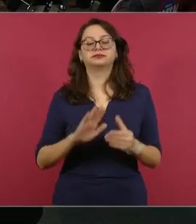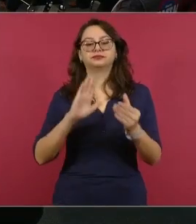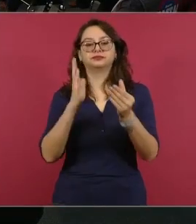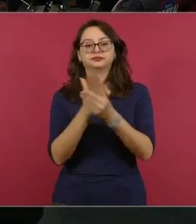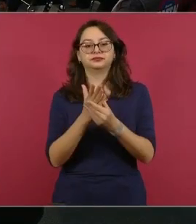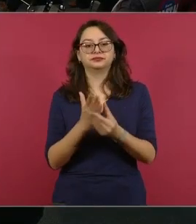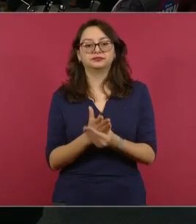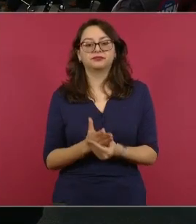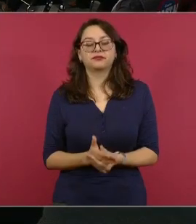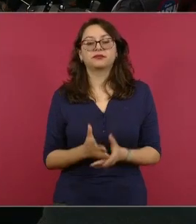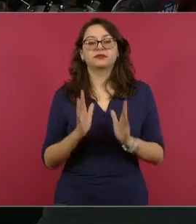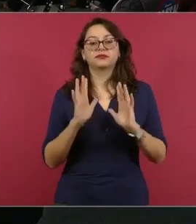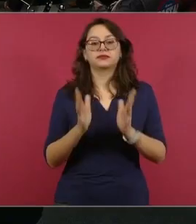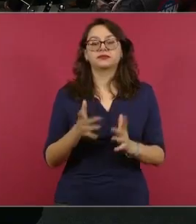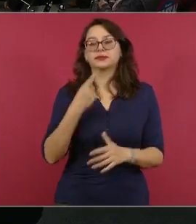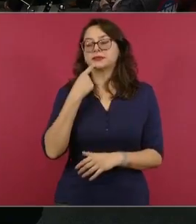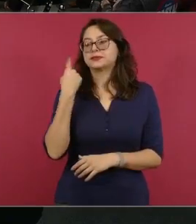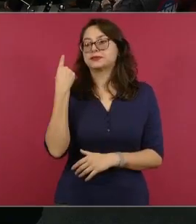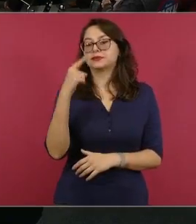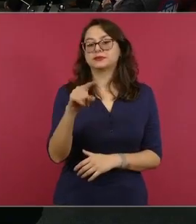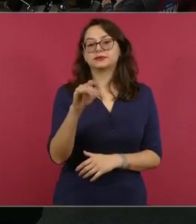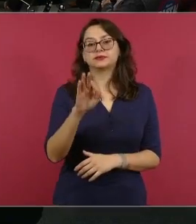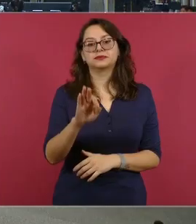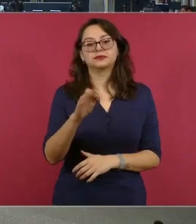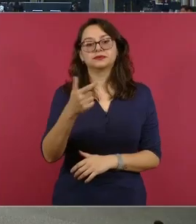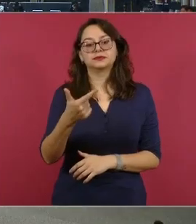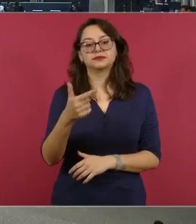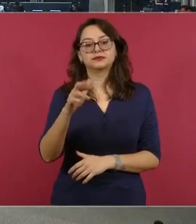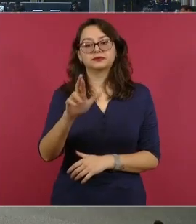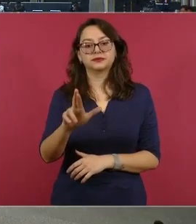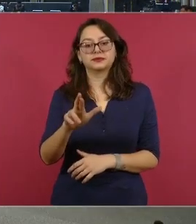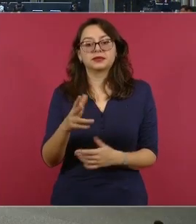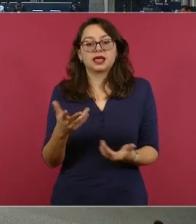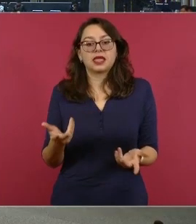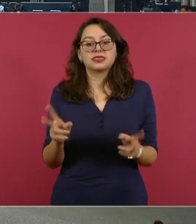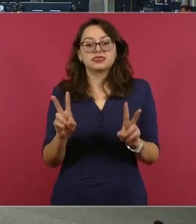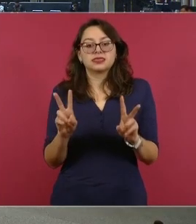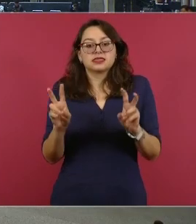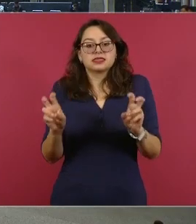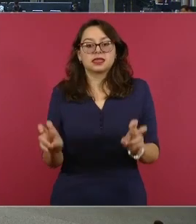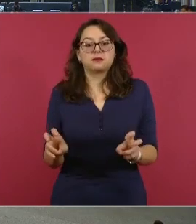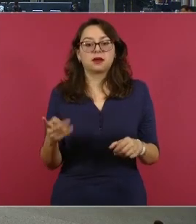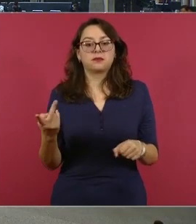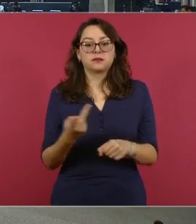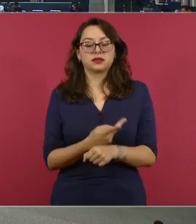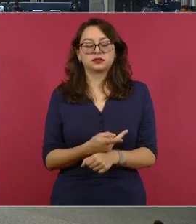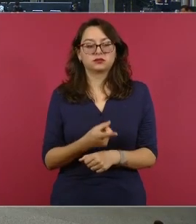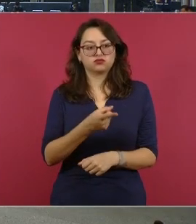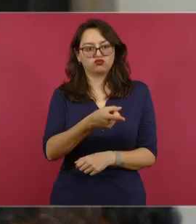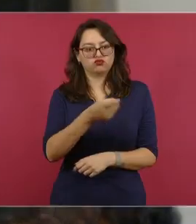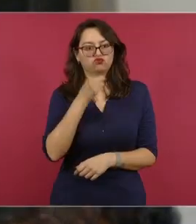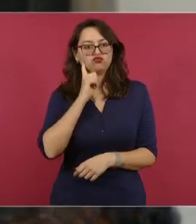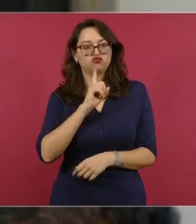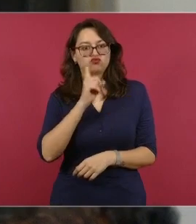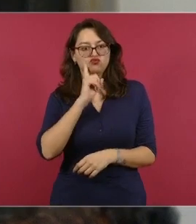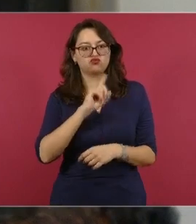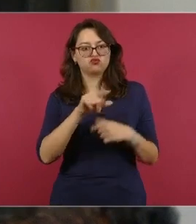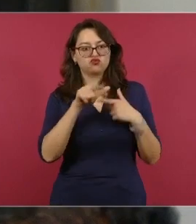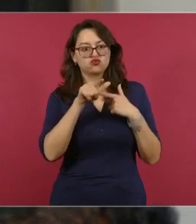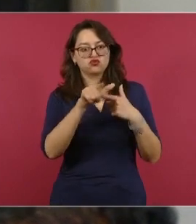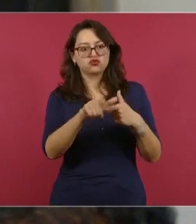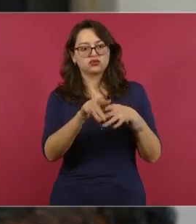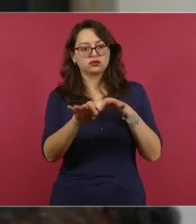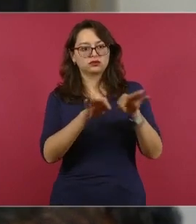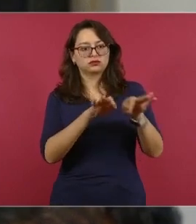expediente pues ya está en la Fiscalía General de la República. Aquí el tema es, por es que pregunto o preguntaba y sigue insistiendo si esta